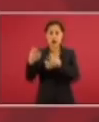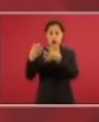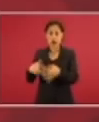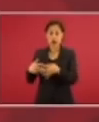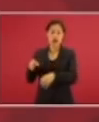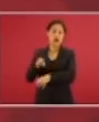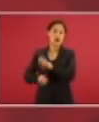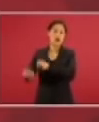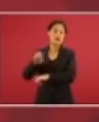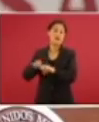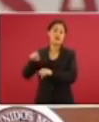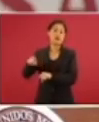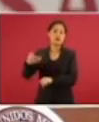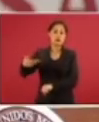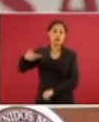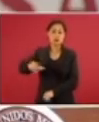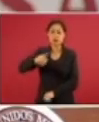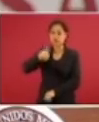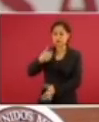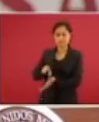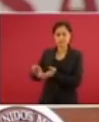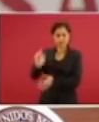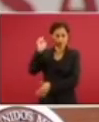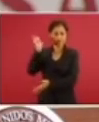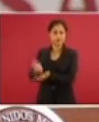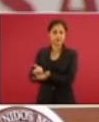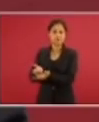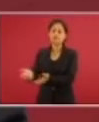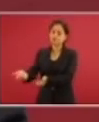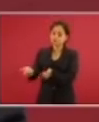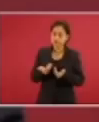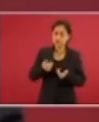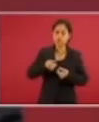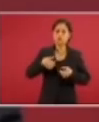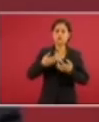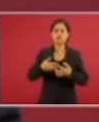de inmediato el dinero y vengan los ventiladores.